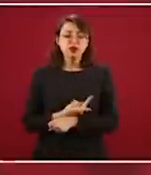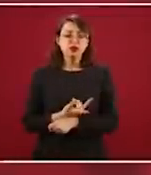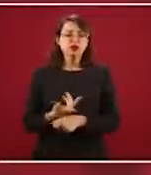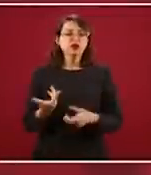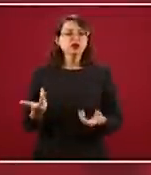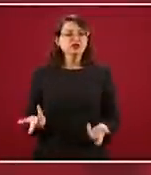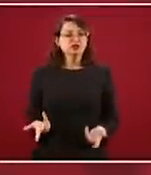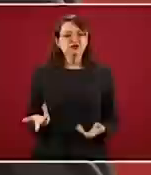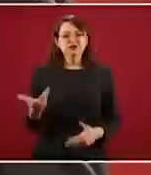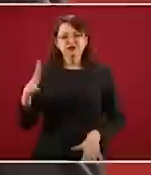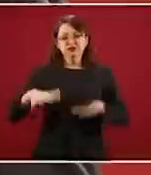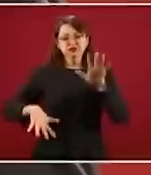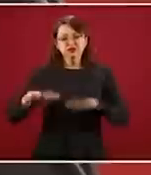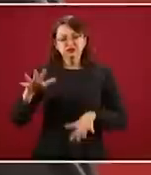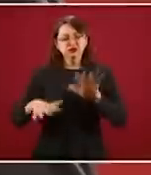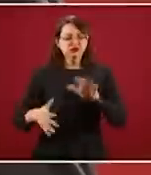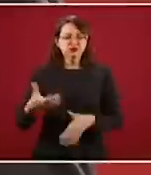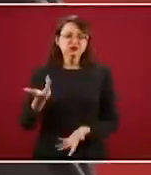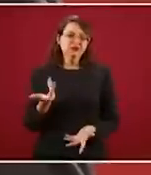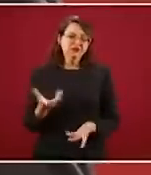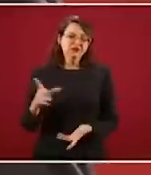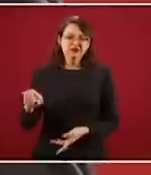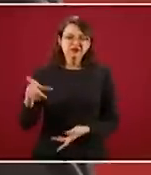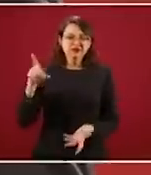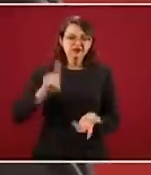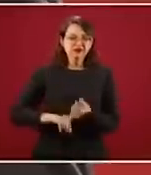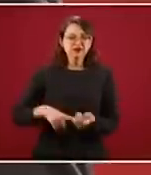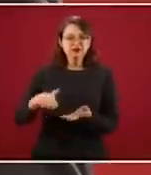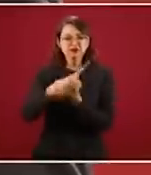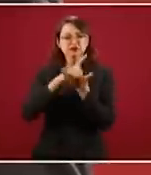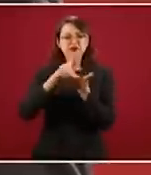hacen drogados